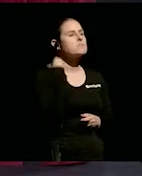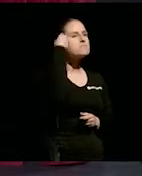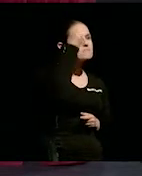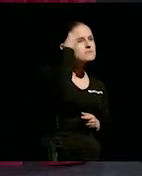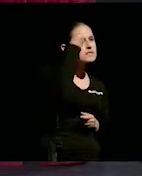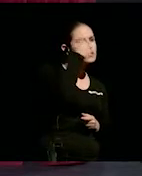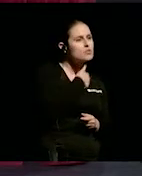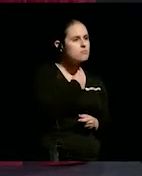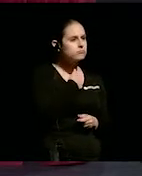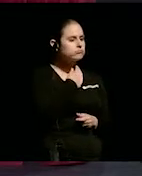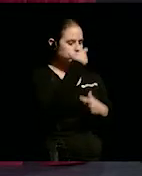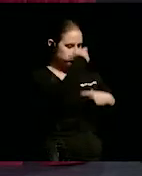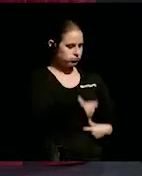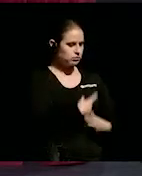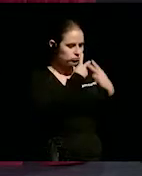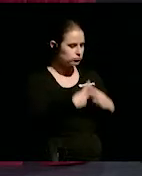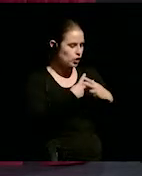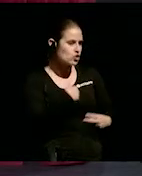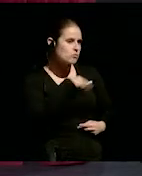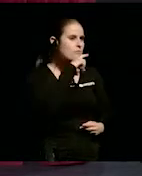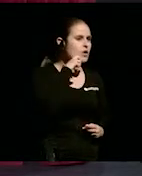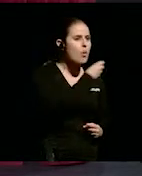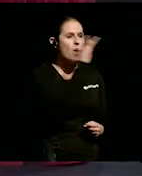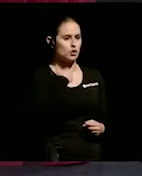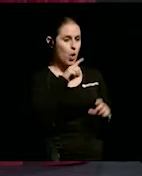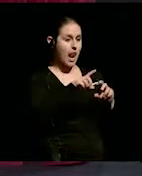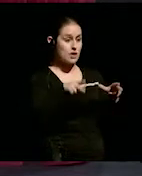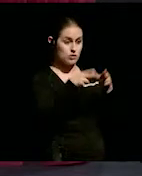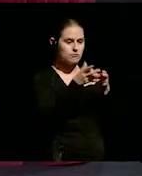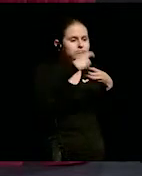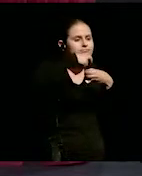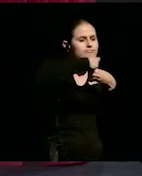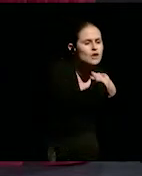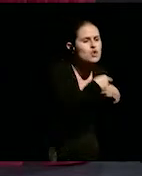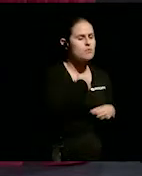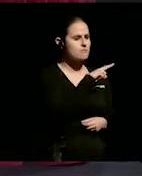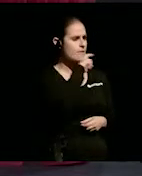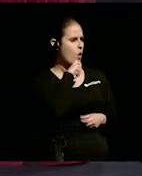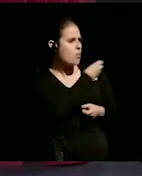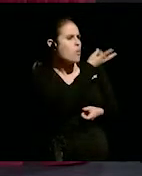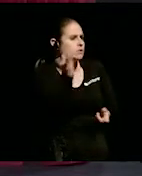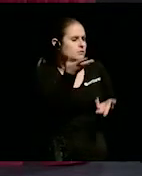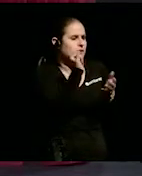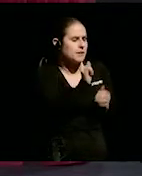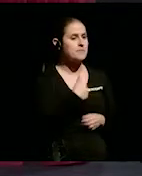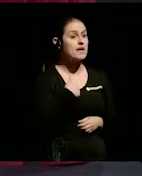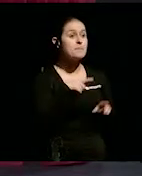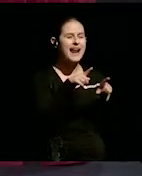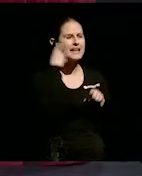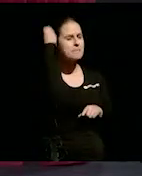¿Cuánto vales tú? ¿Cuál es tu valor en la sociedad aquí y ahora? Para que ellos mismos sepan que su valor ha de